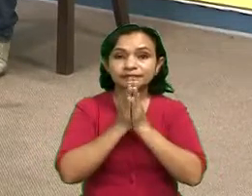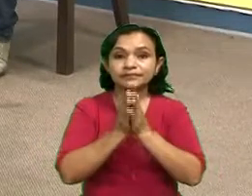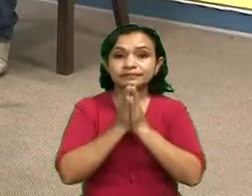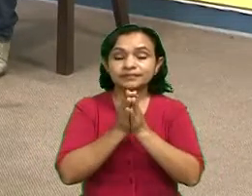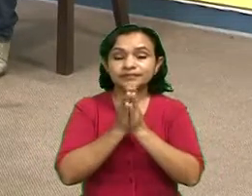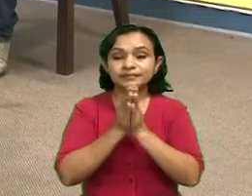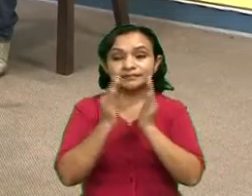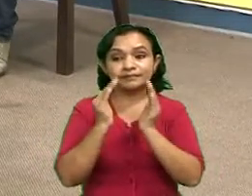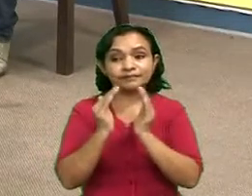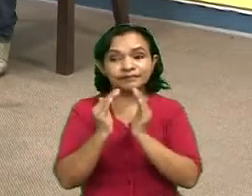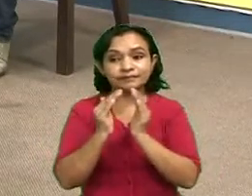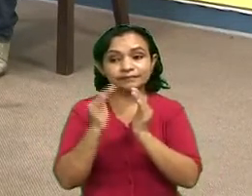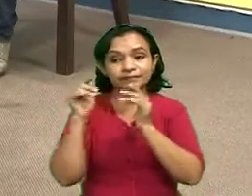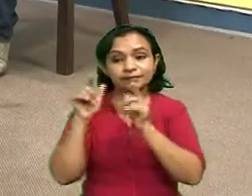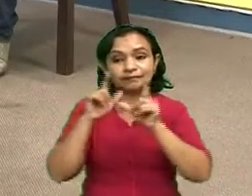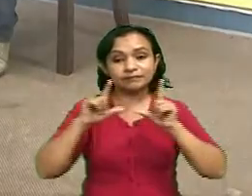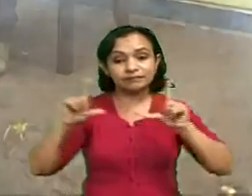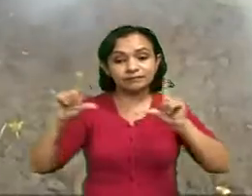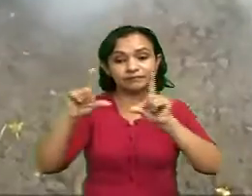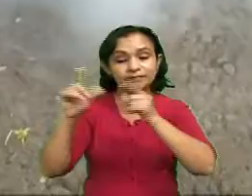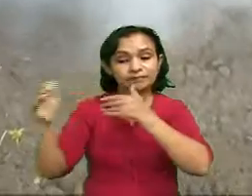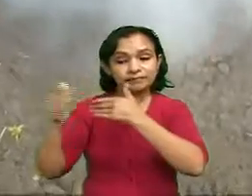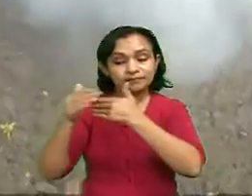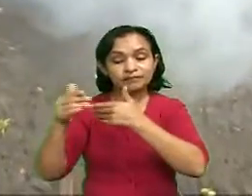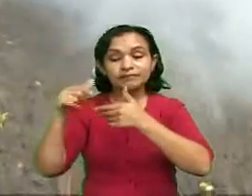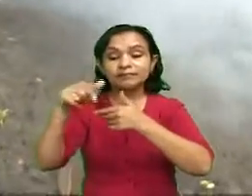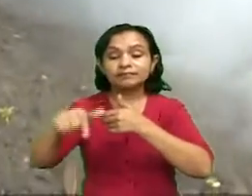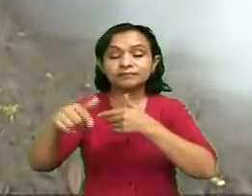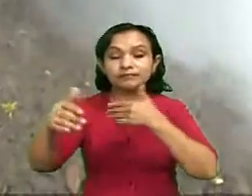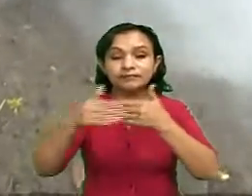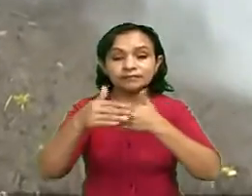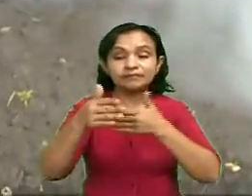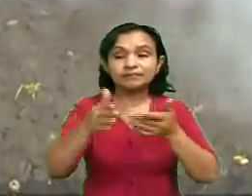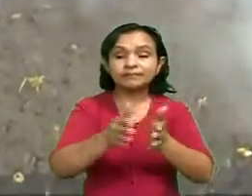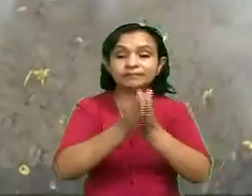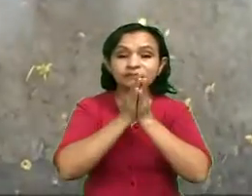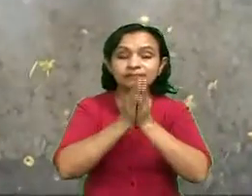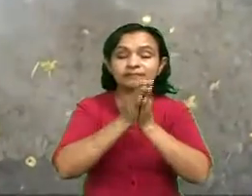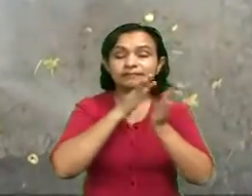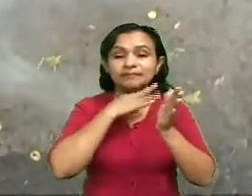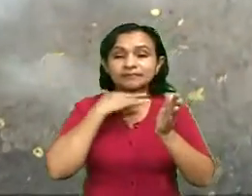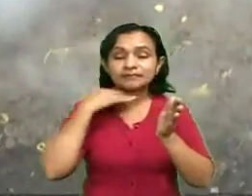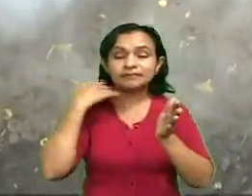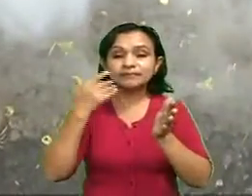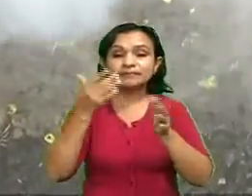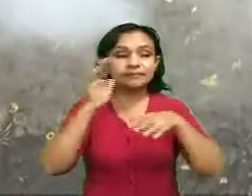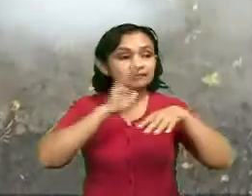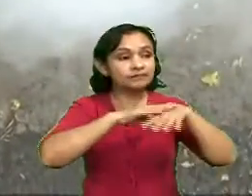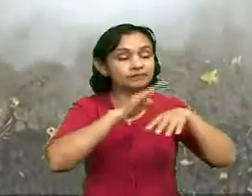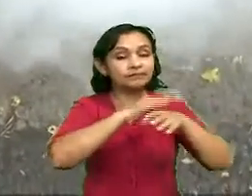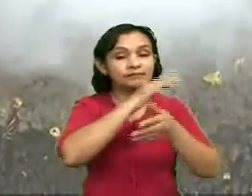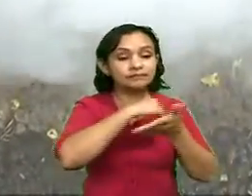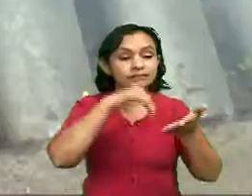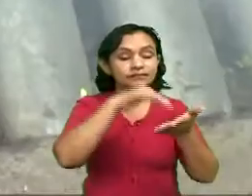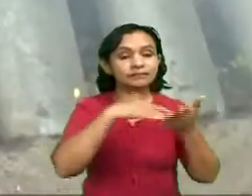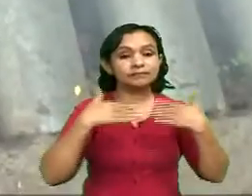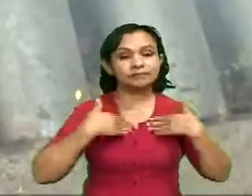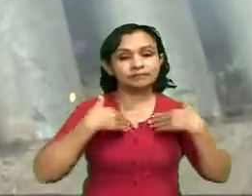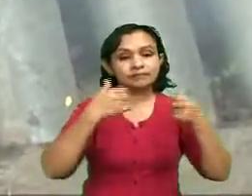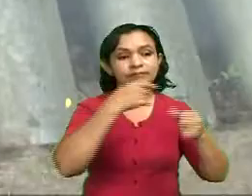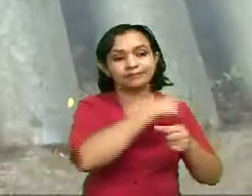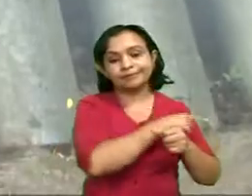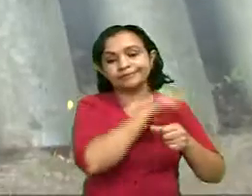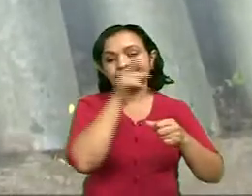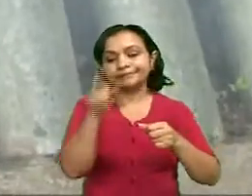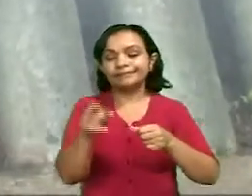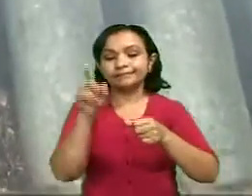una vulcanizadora, si tienen un manjol o un cauce, esto que está muy sucio, llegar a la unidad de salud, notificarlo, y nosotros mandar a